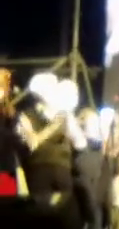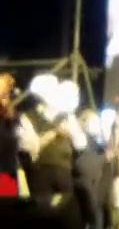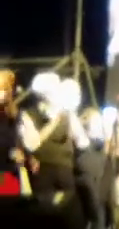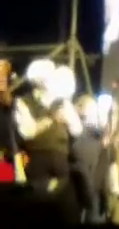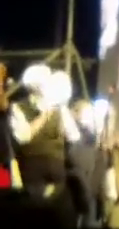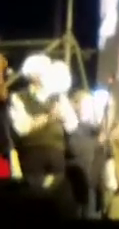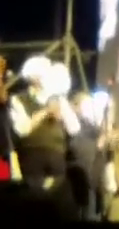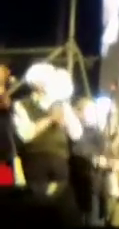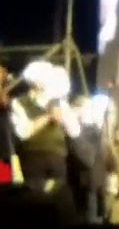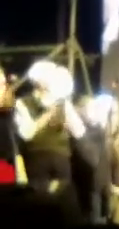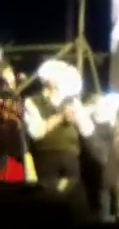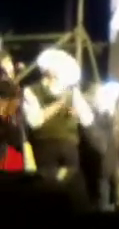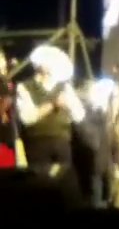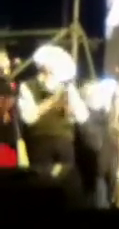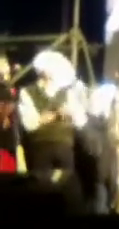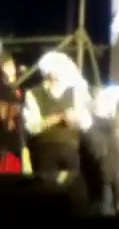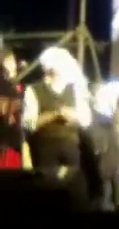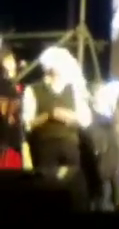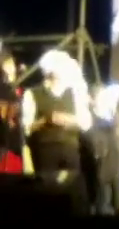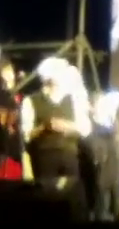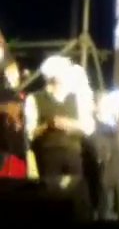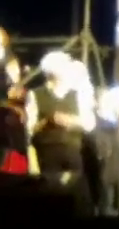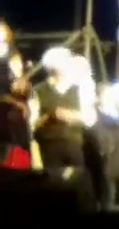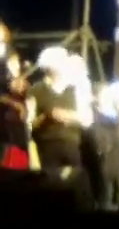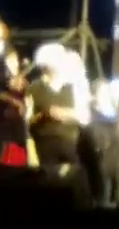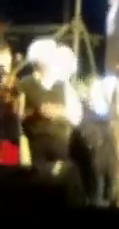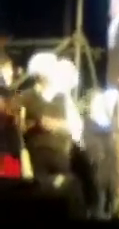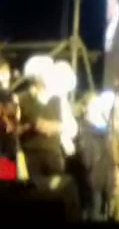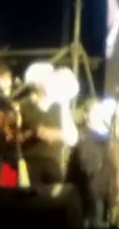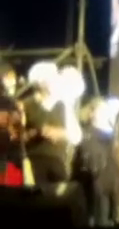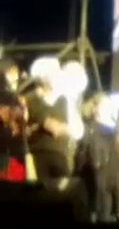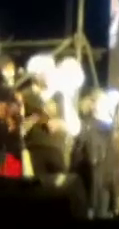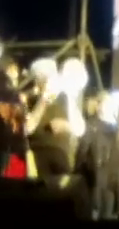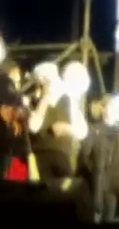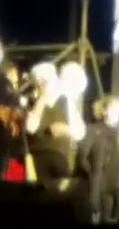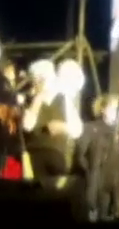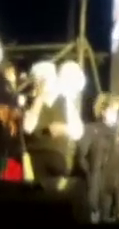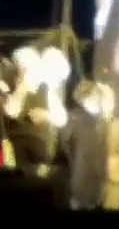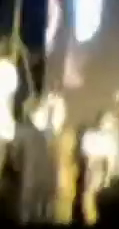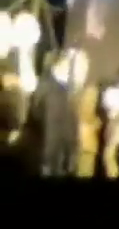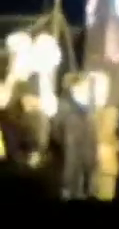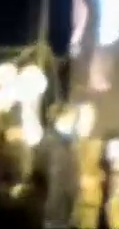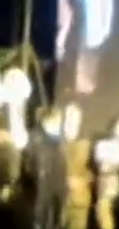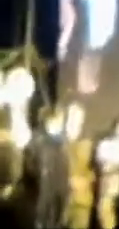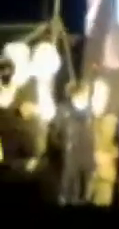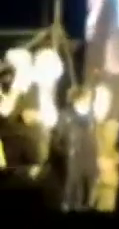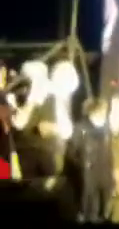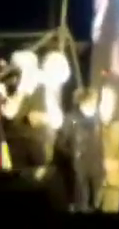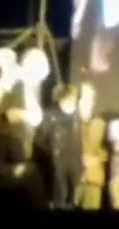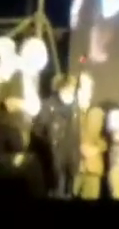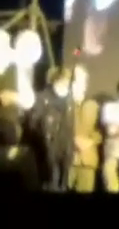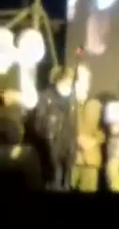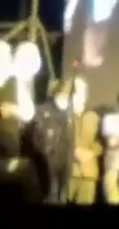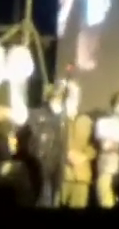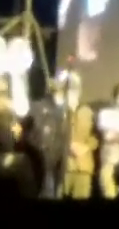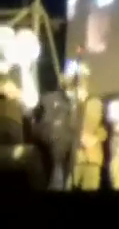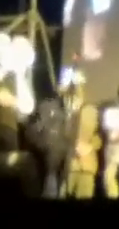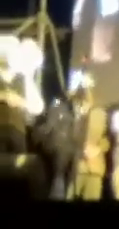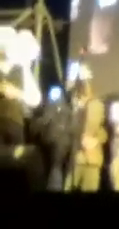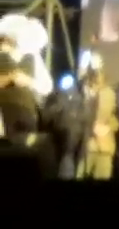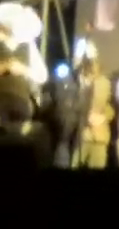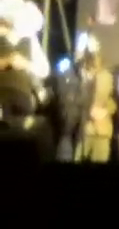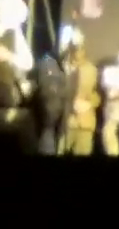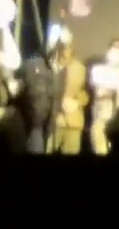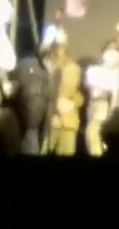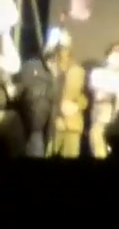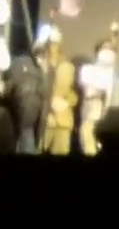Uruguay también es las personas que alquilan. Uruguay es las viviendas de ayuda mutua.